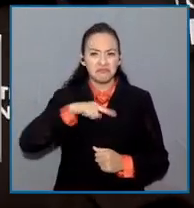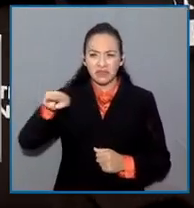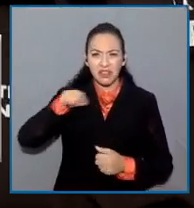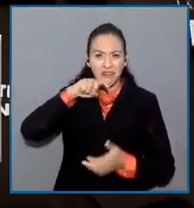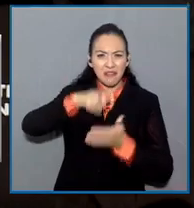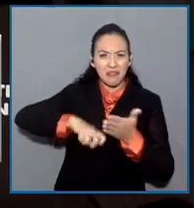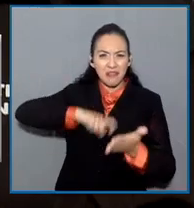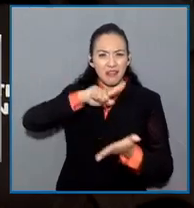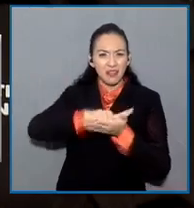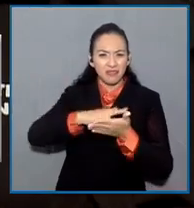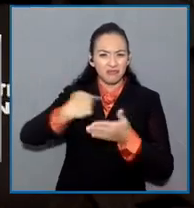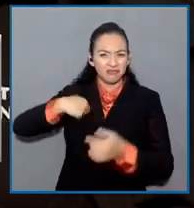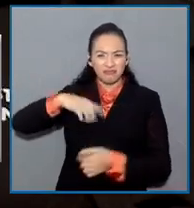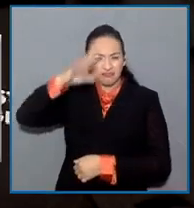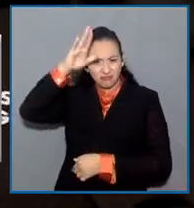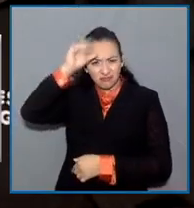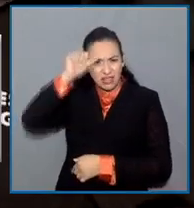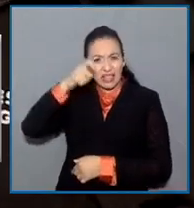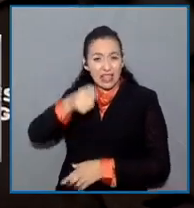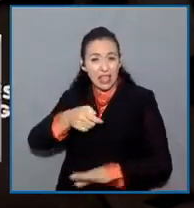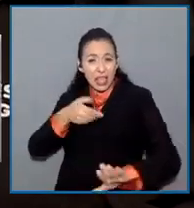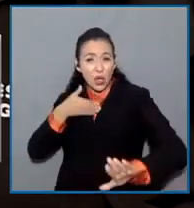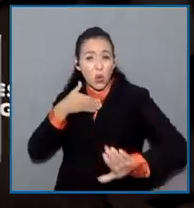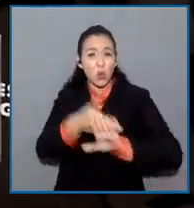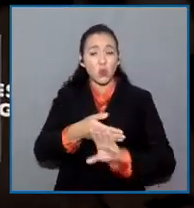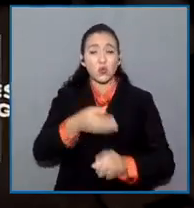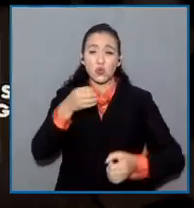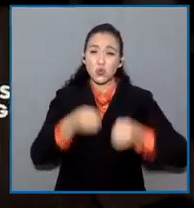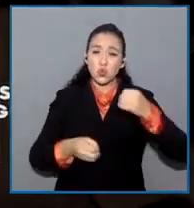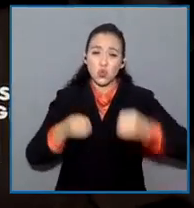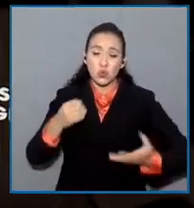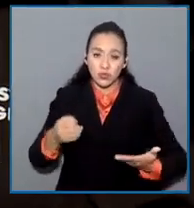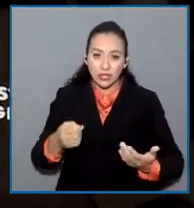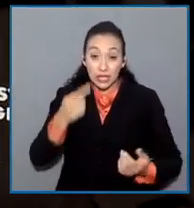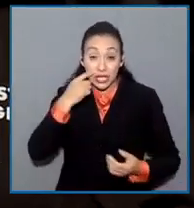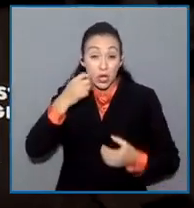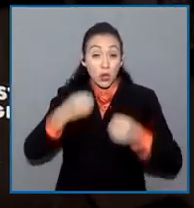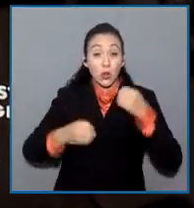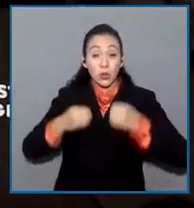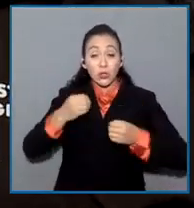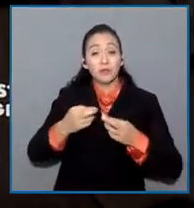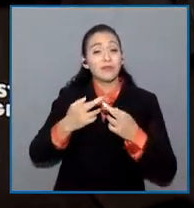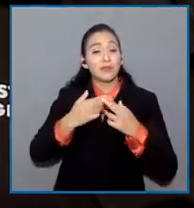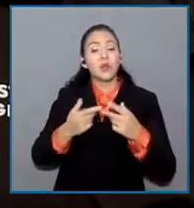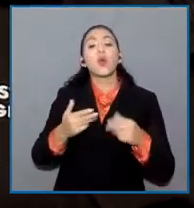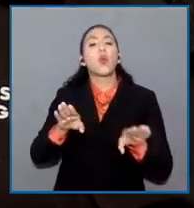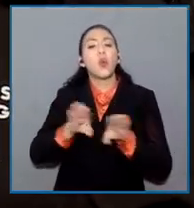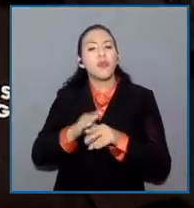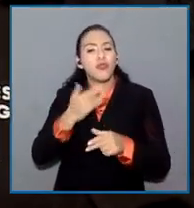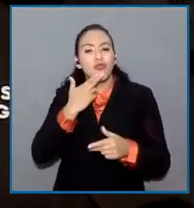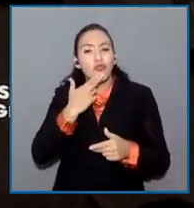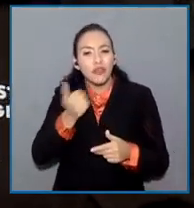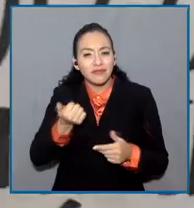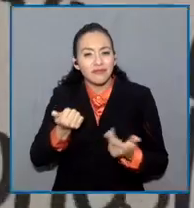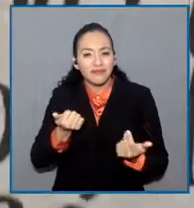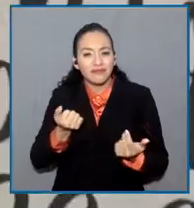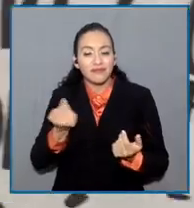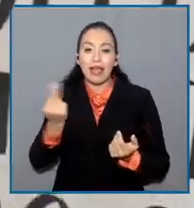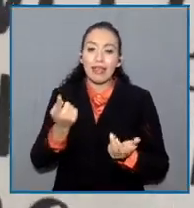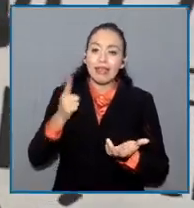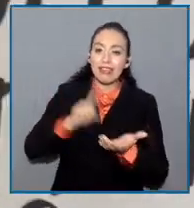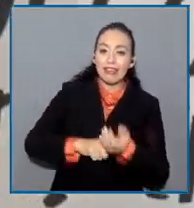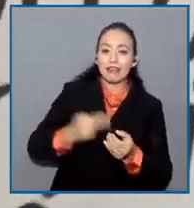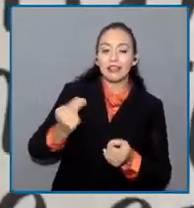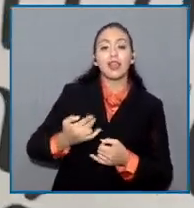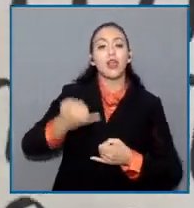contra de la justicia misma, porque no hay justicia sin jueces y juezas libres y sin cortes independientes. En